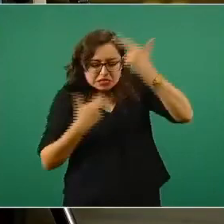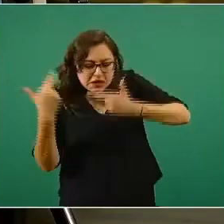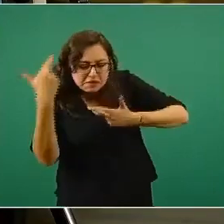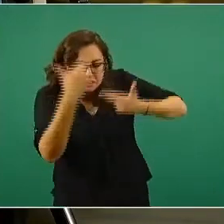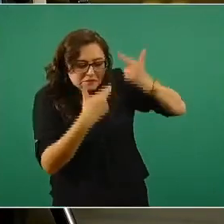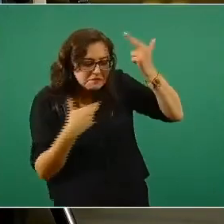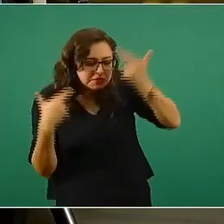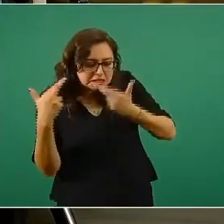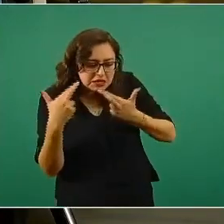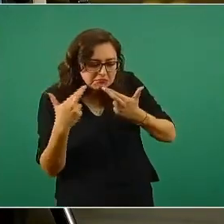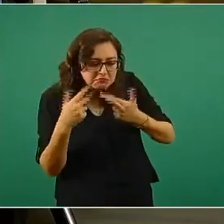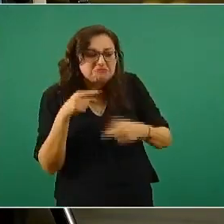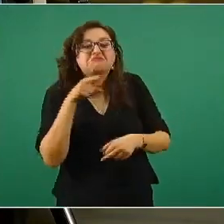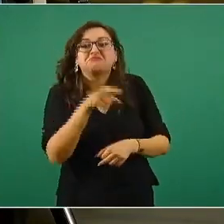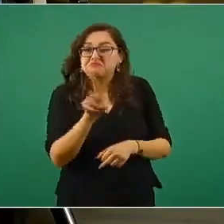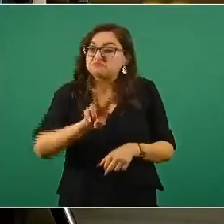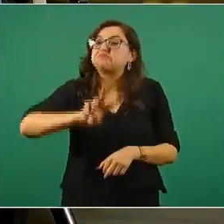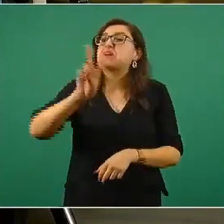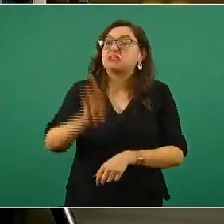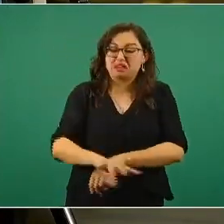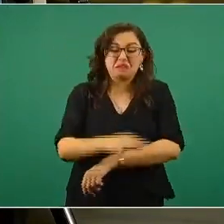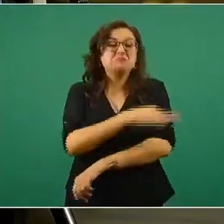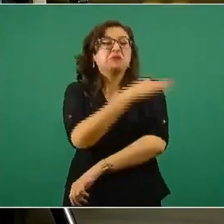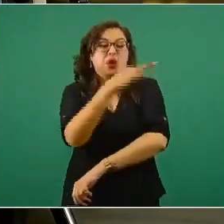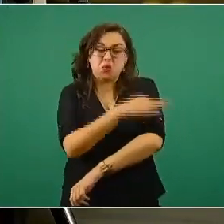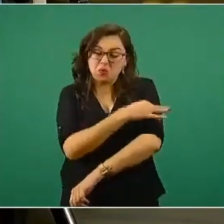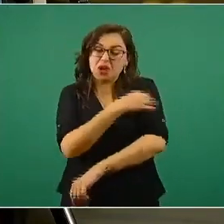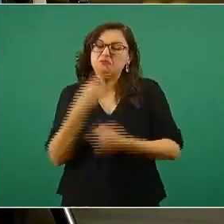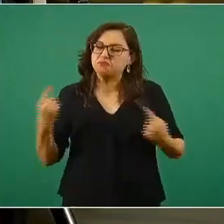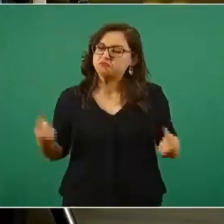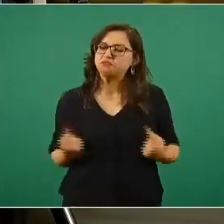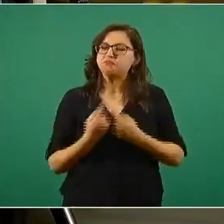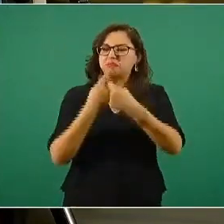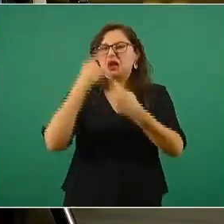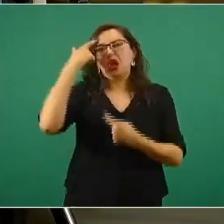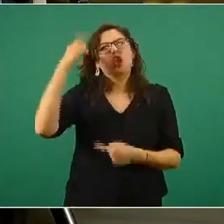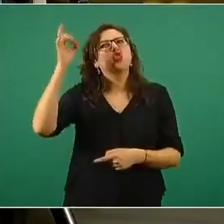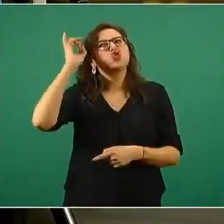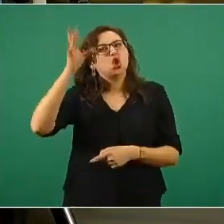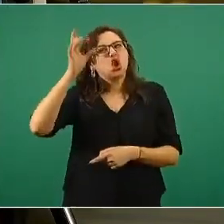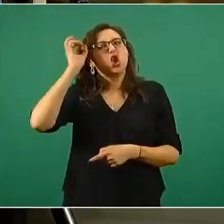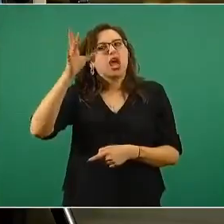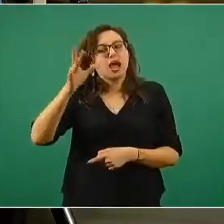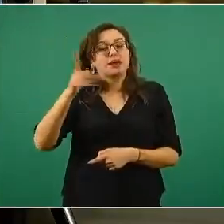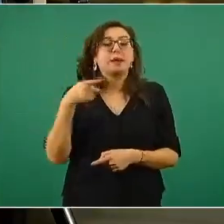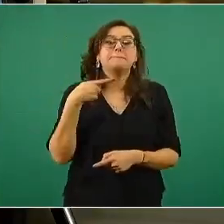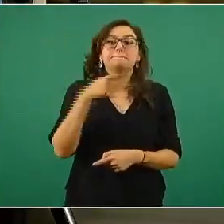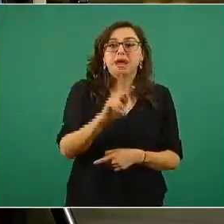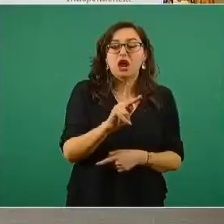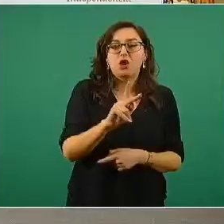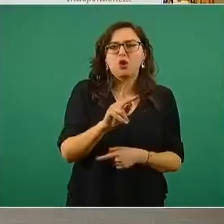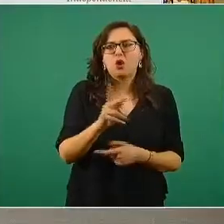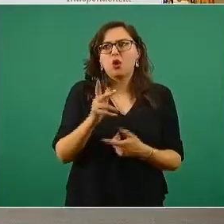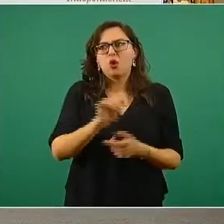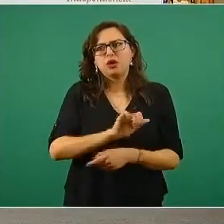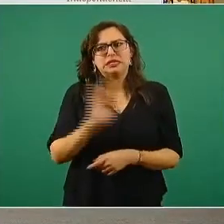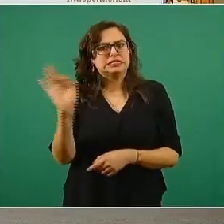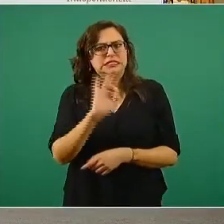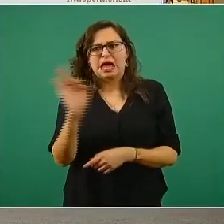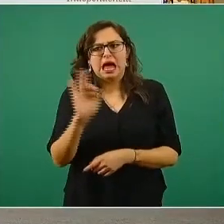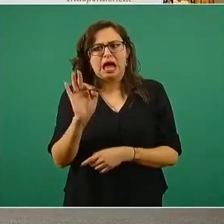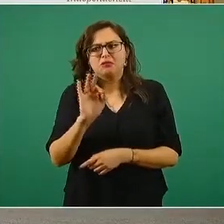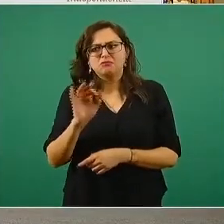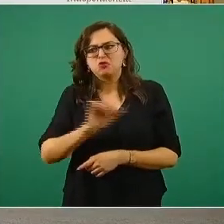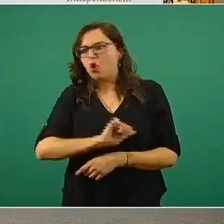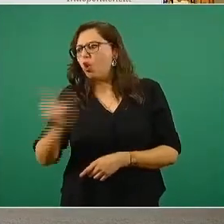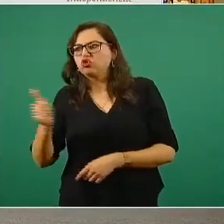estar contemplados en esta tipificación de eventos supuestamente atribuibles? Y tengo otras dos preguntas. Gracias. Claro, con mucho gusto